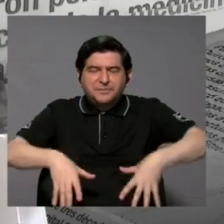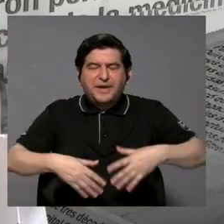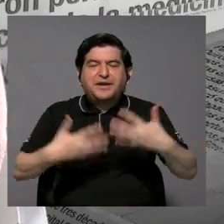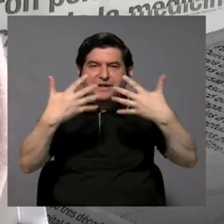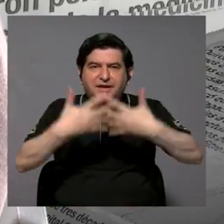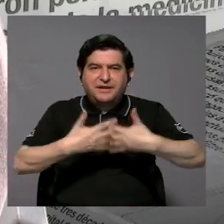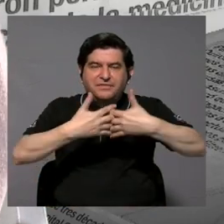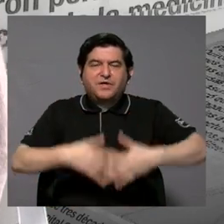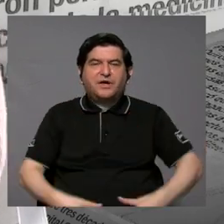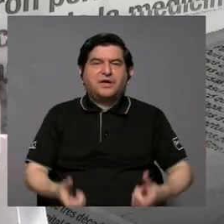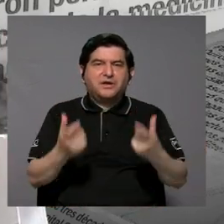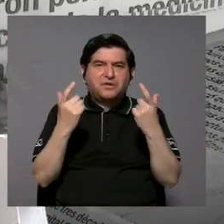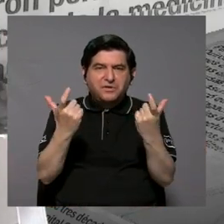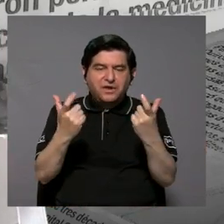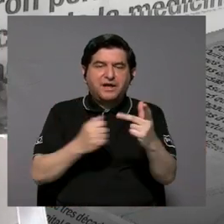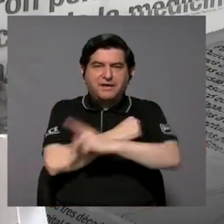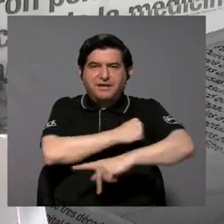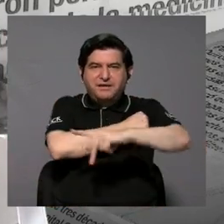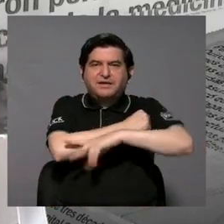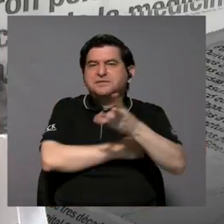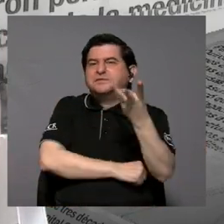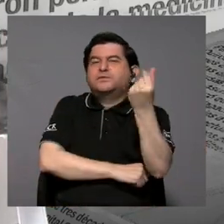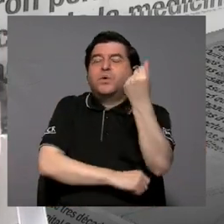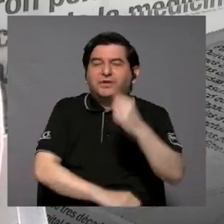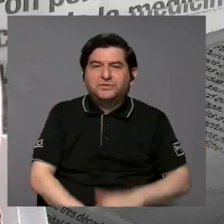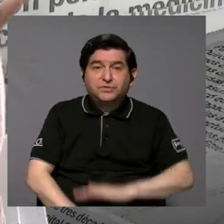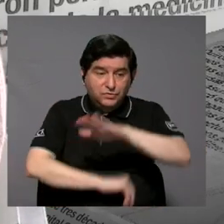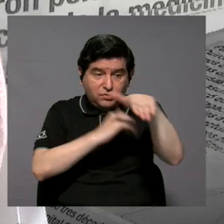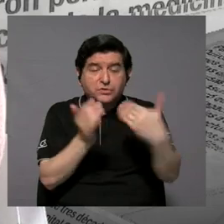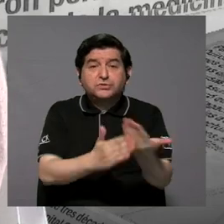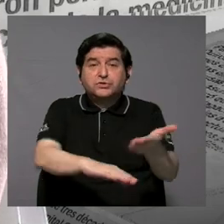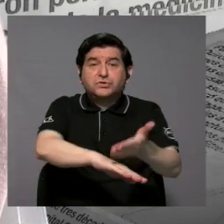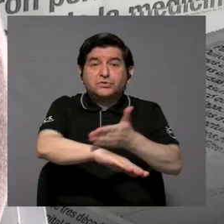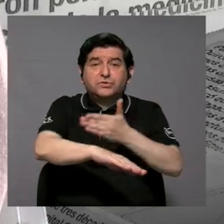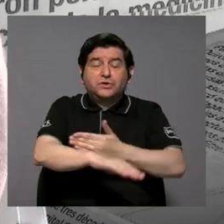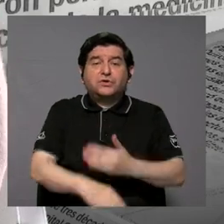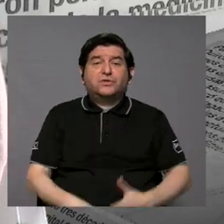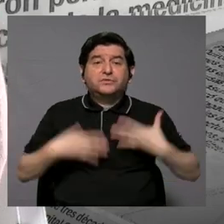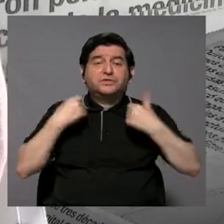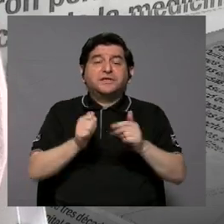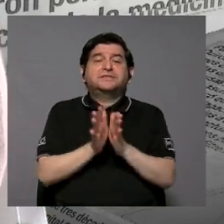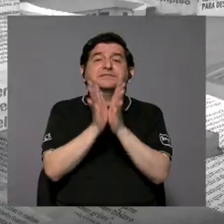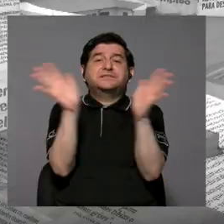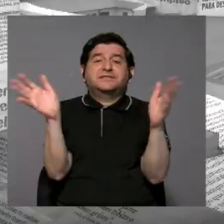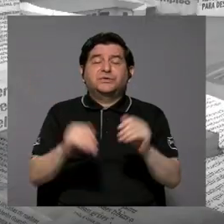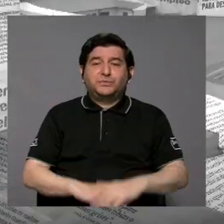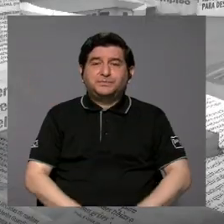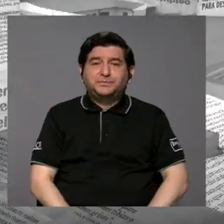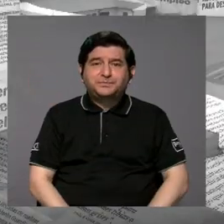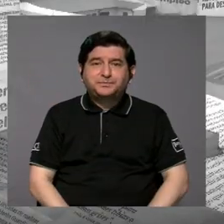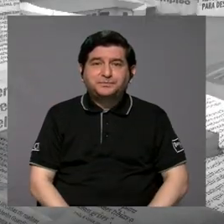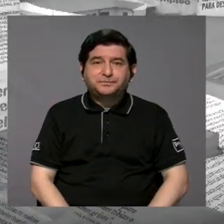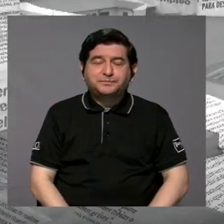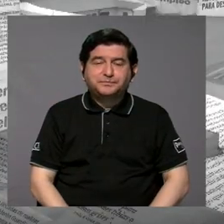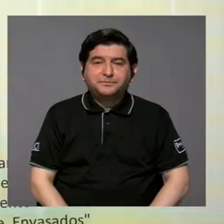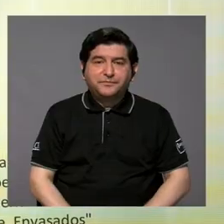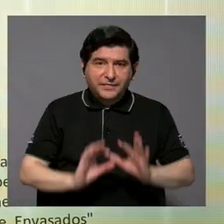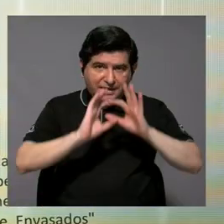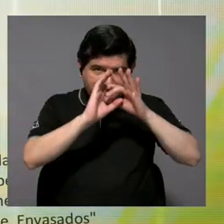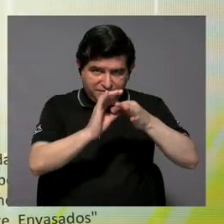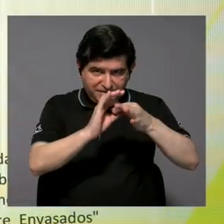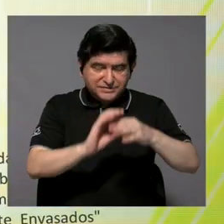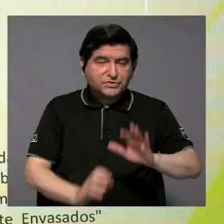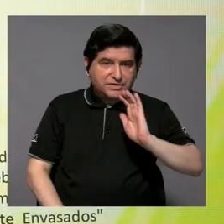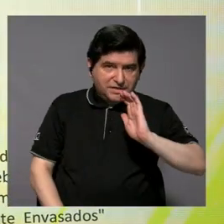industria? ¿Cuánto puede ganar el país si todos mejoramos nuestra salud en general? En cuanto a la parte